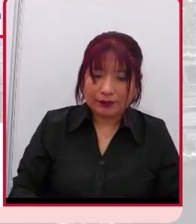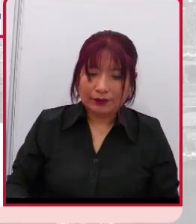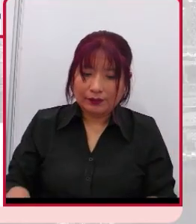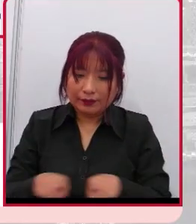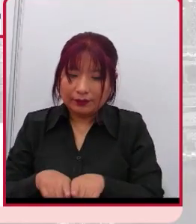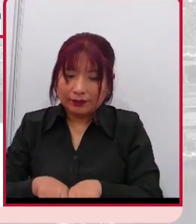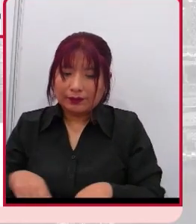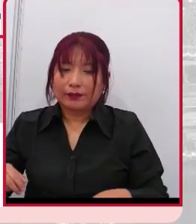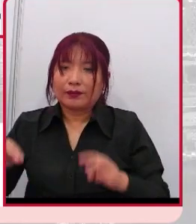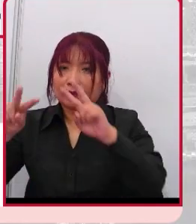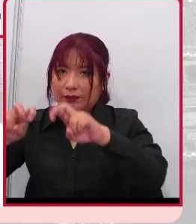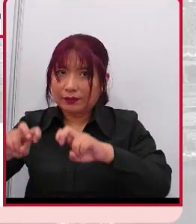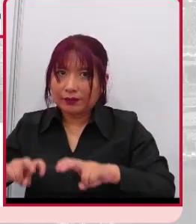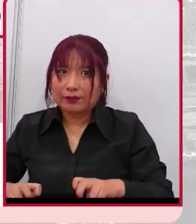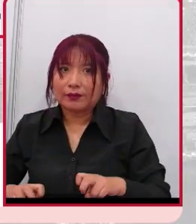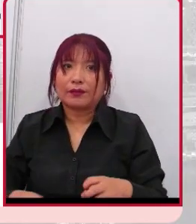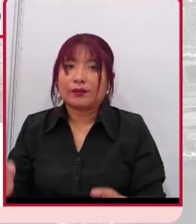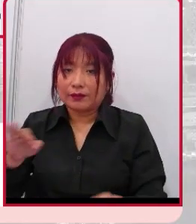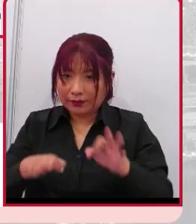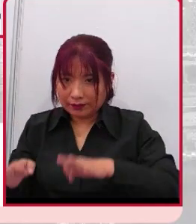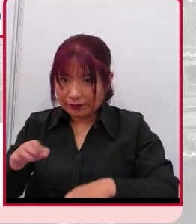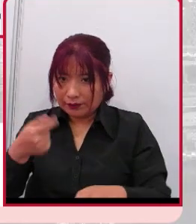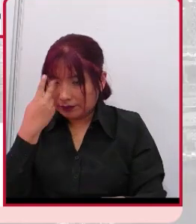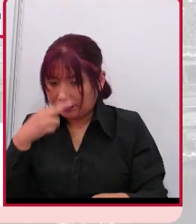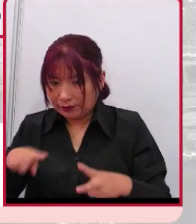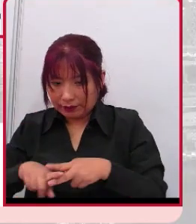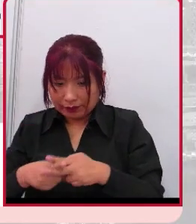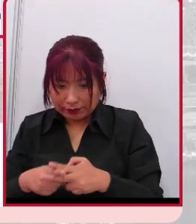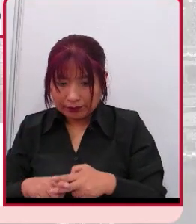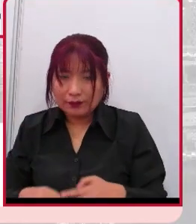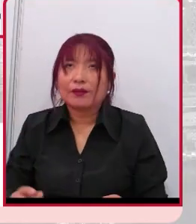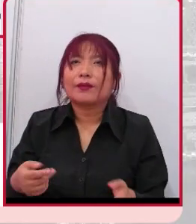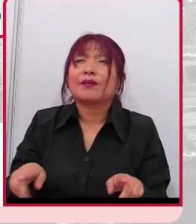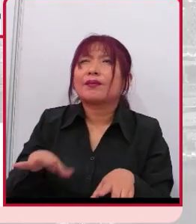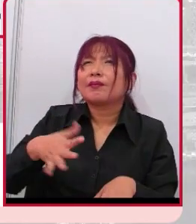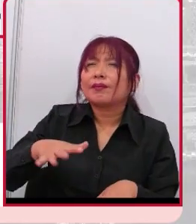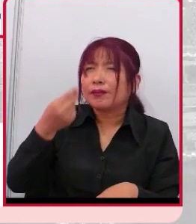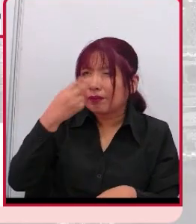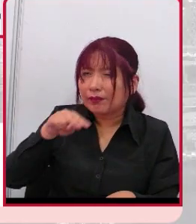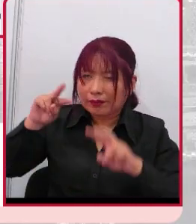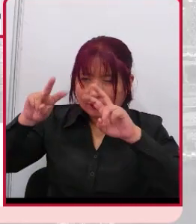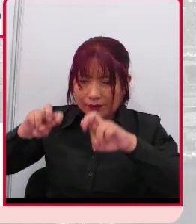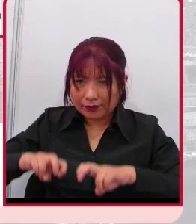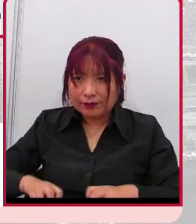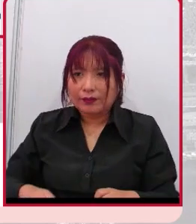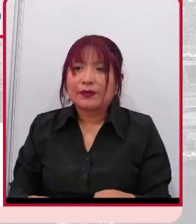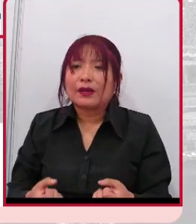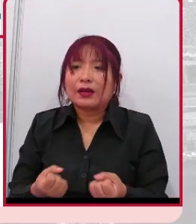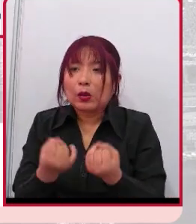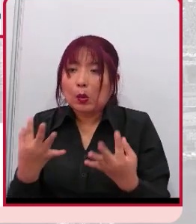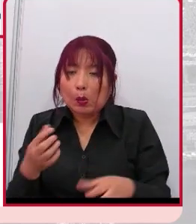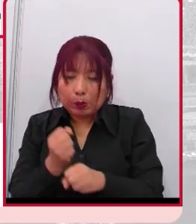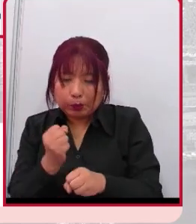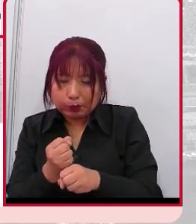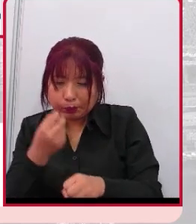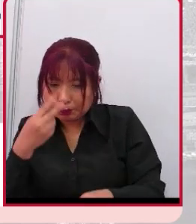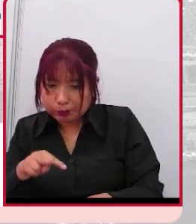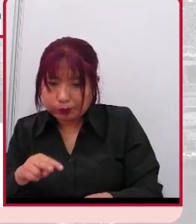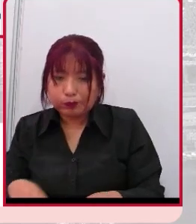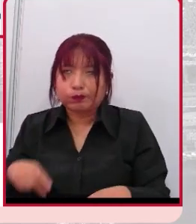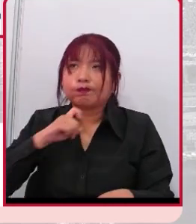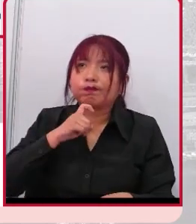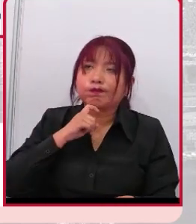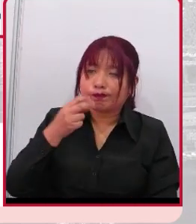físico-mecánico generalmente asociado a evaluar la competencia del mineral. En nuestro caso, en Brocal no era un problema porque ya les mencioné que el